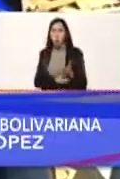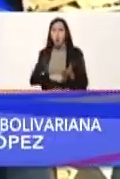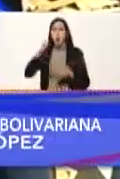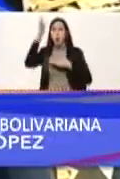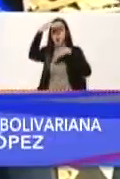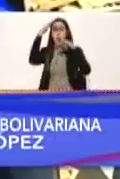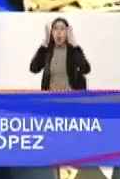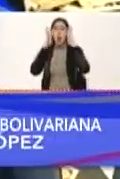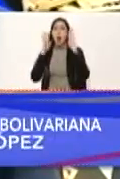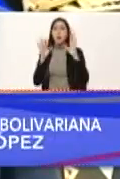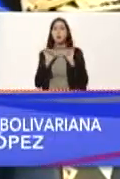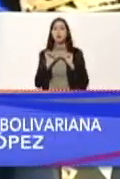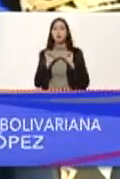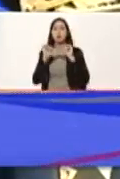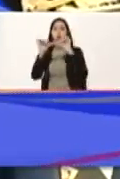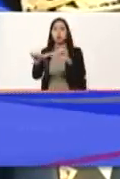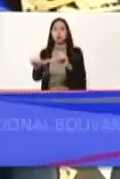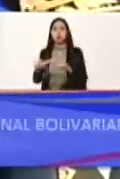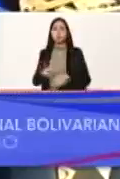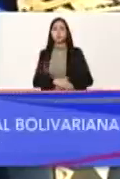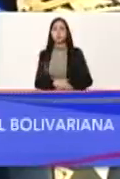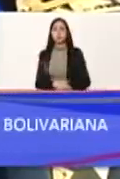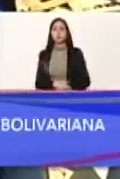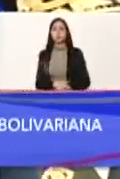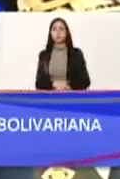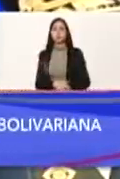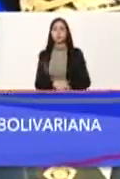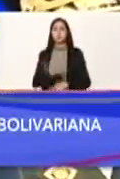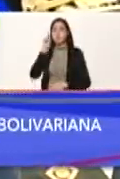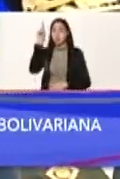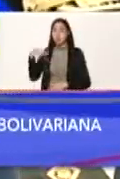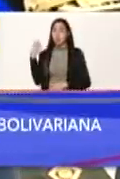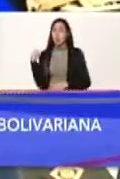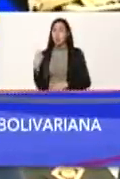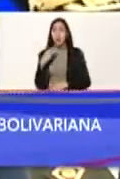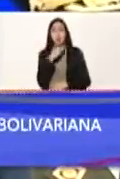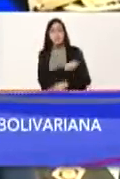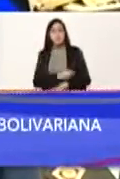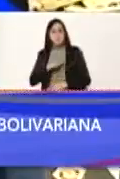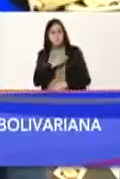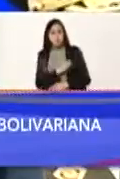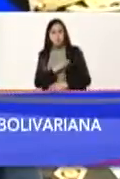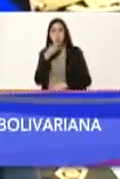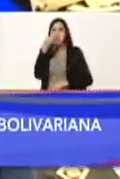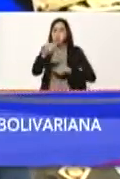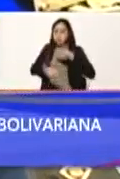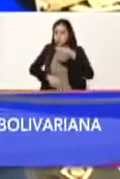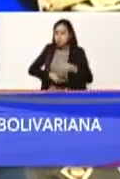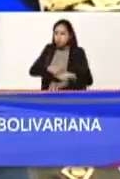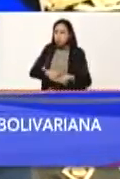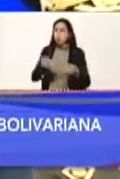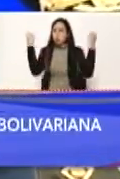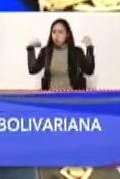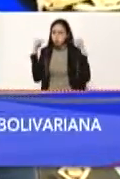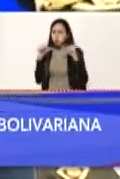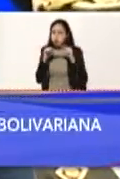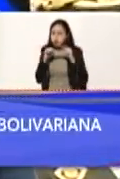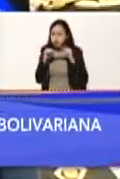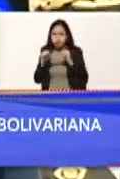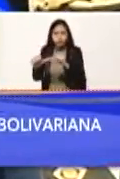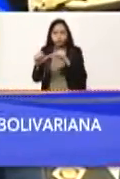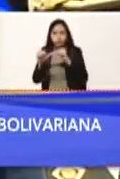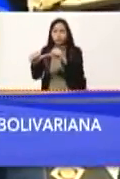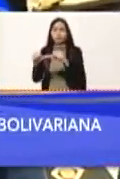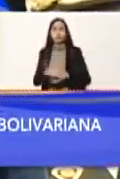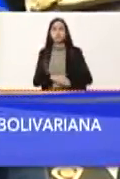atención permanente y además tengan misiones que cumplir, entrenamiento permanente